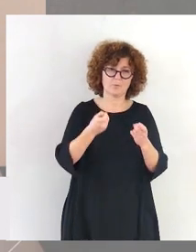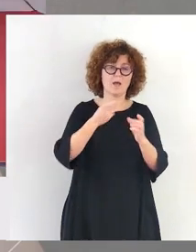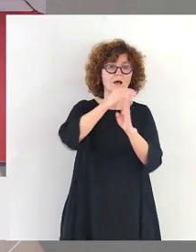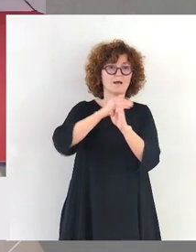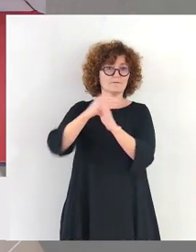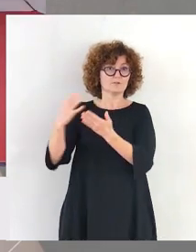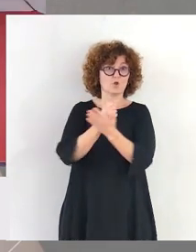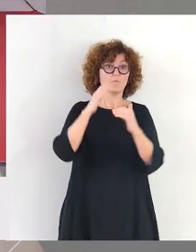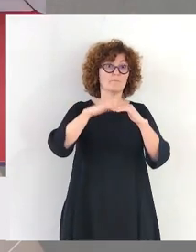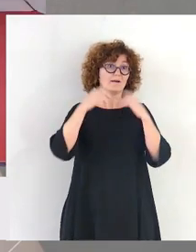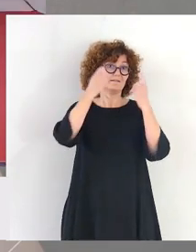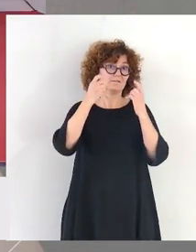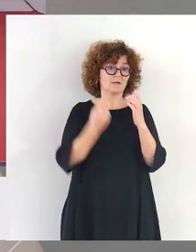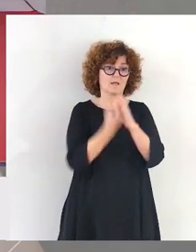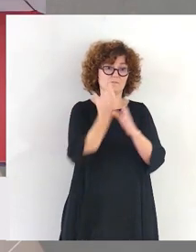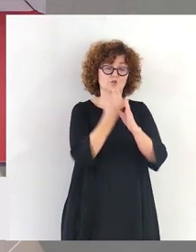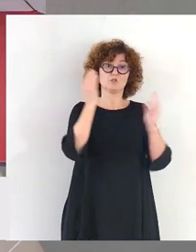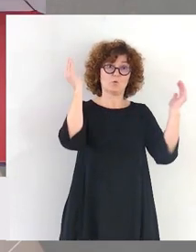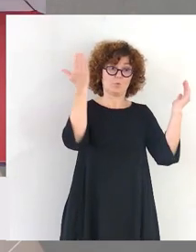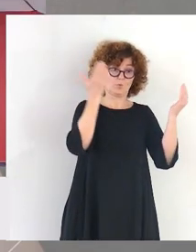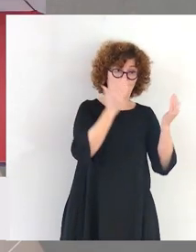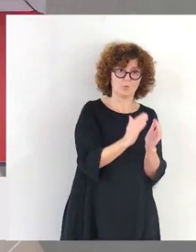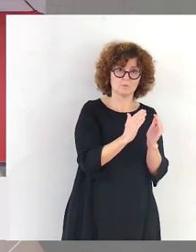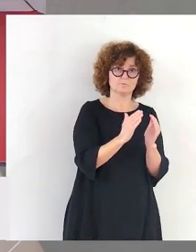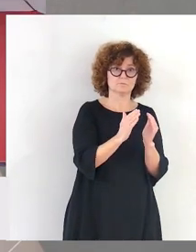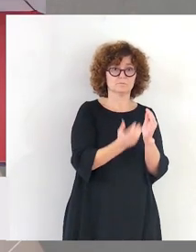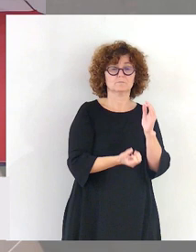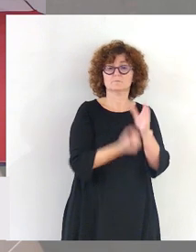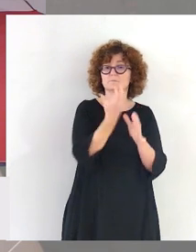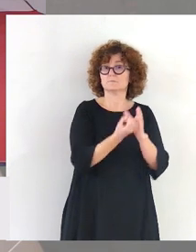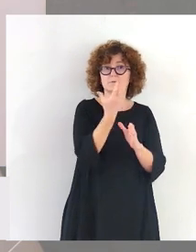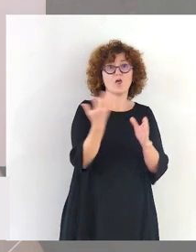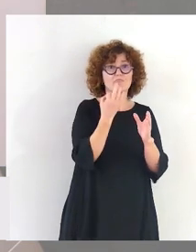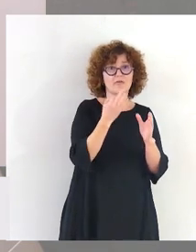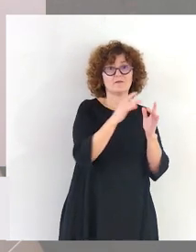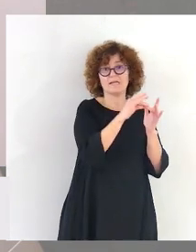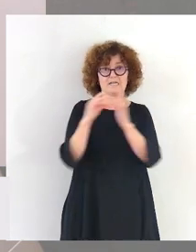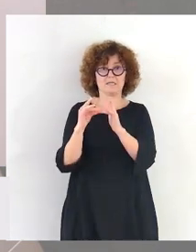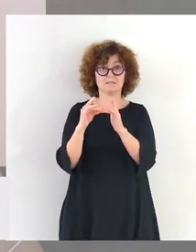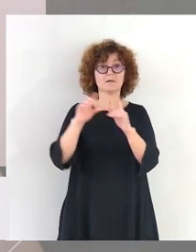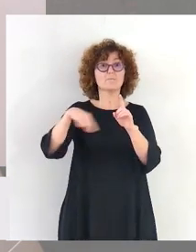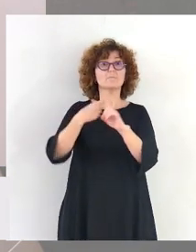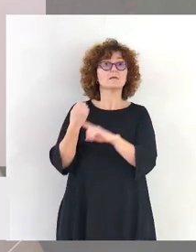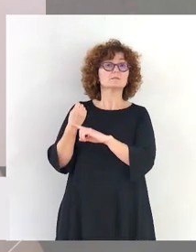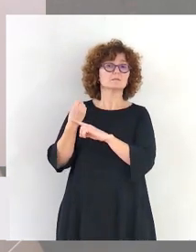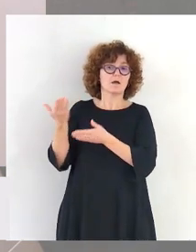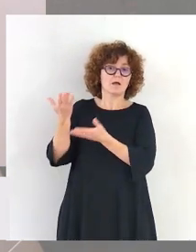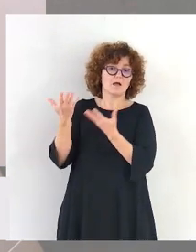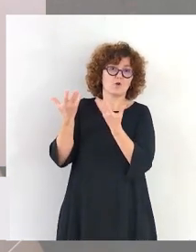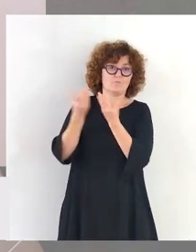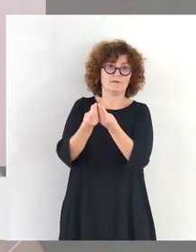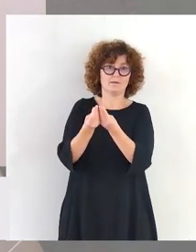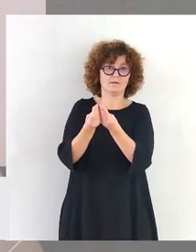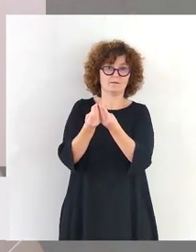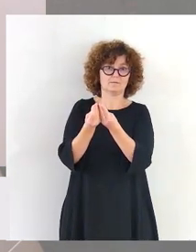reducir emisiones donde los grandes emisores han de ser ser los líderes como a la de acompañar a los más vulnerables a